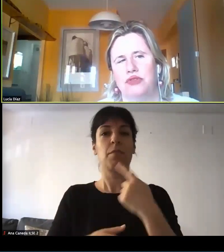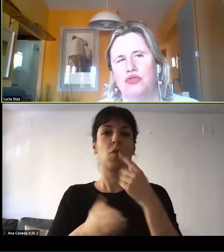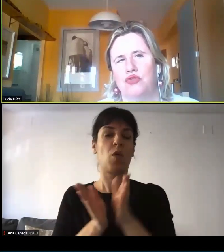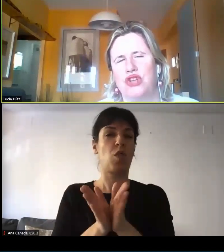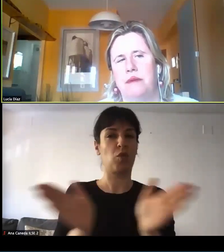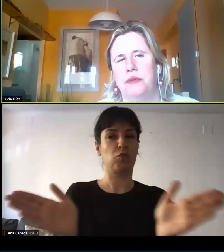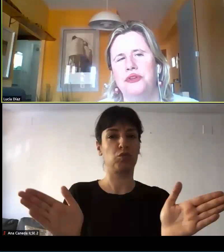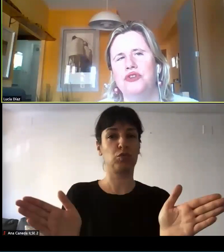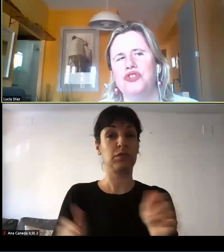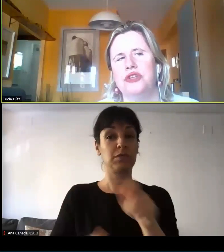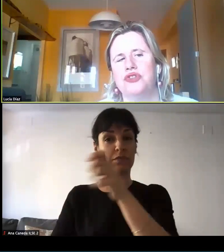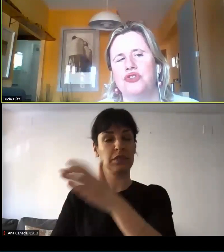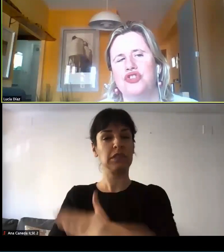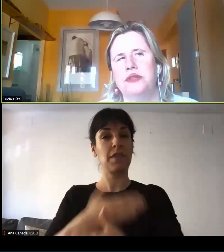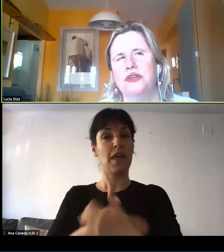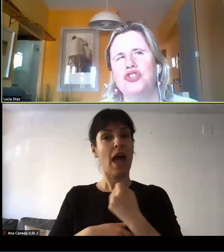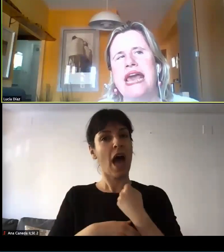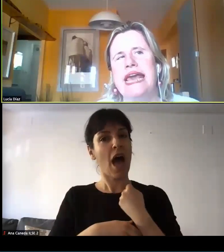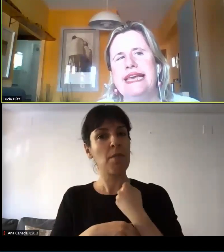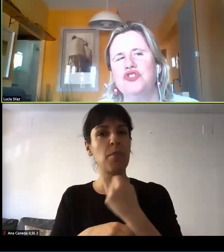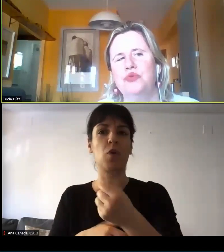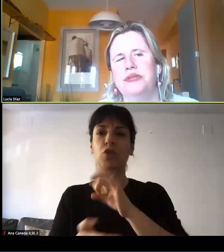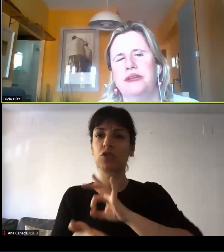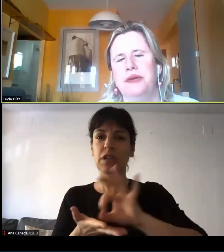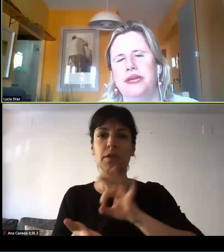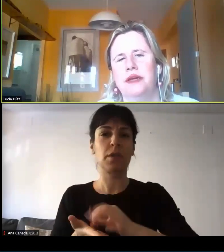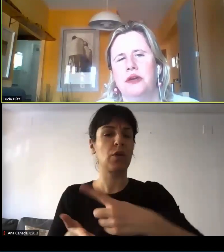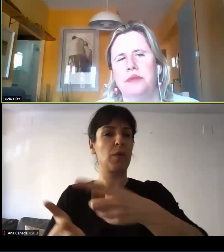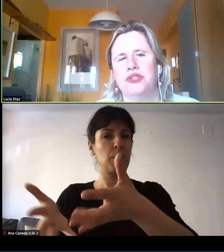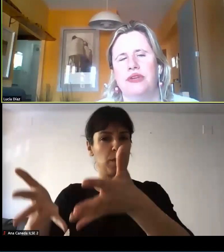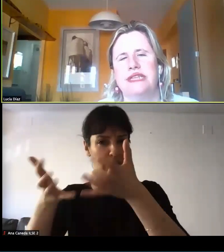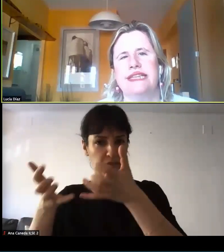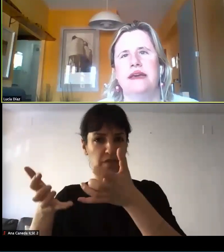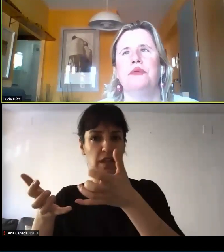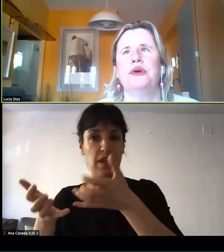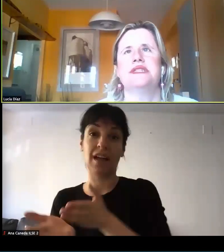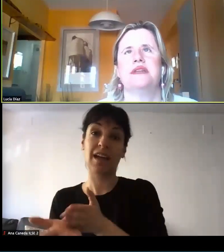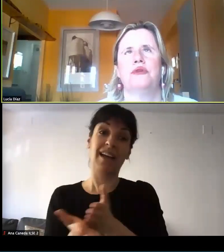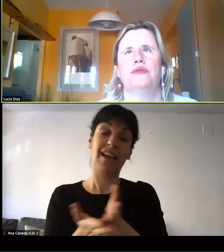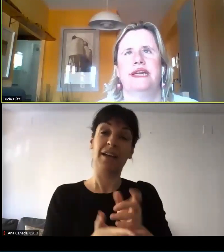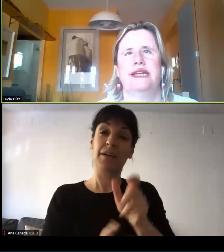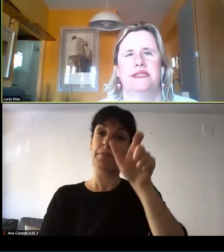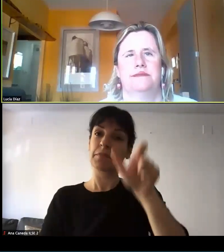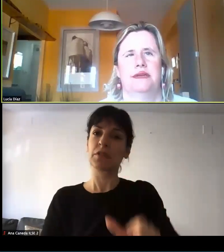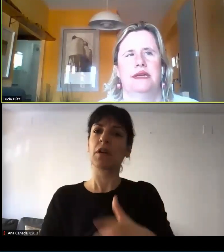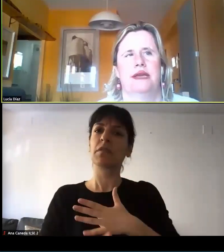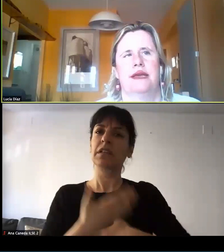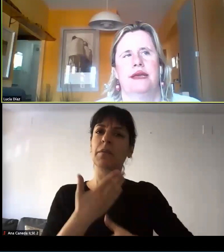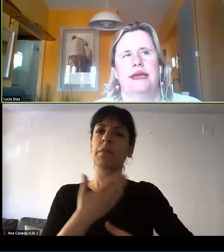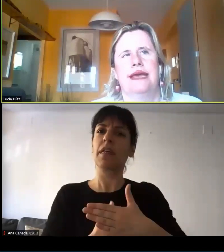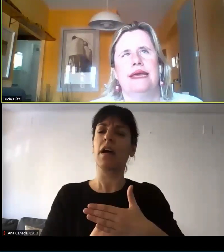de nuestros apoyos, de nuestros servicios y a su vez también personas que pueden ser voluntarias.